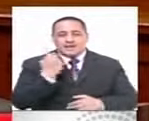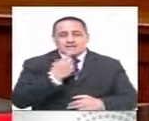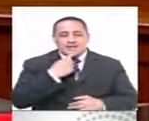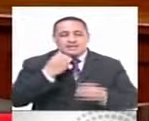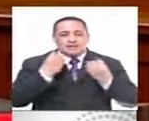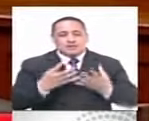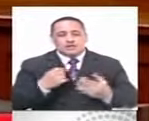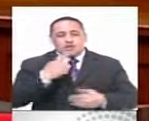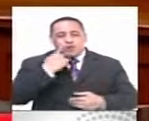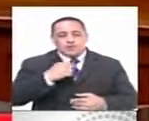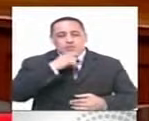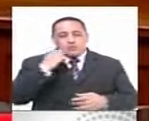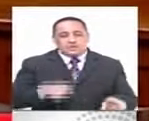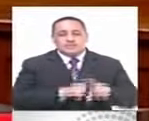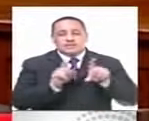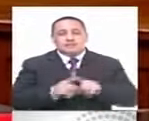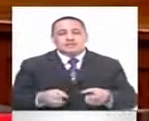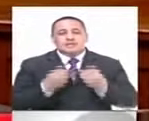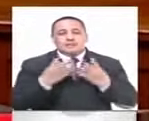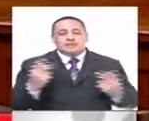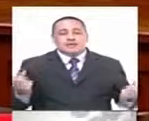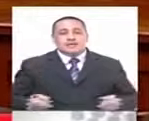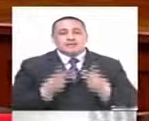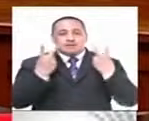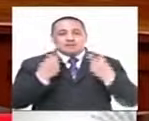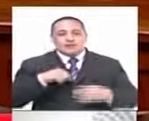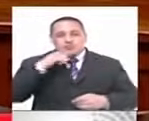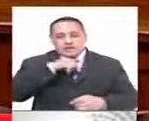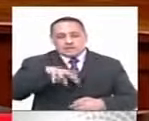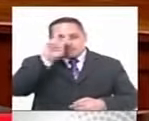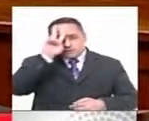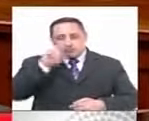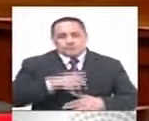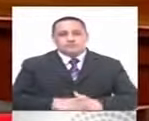todos y todas y, cómo no, que vivan las mujeres de este país.